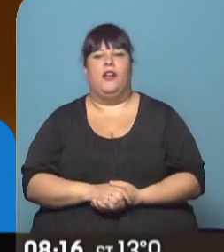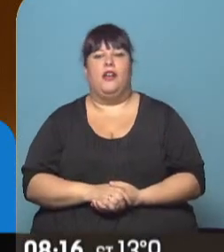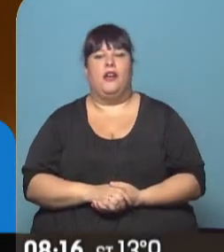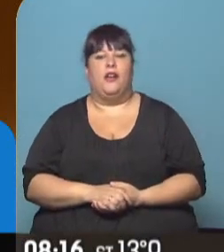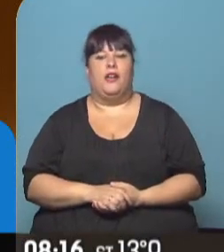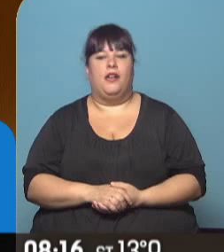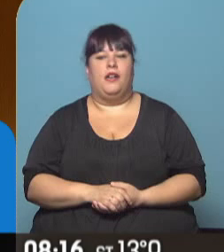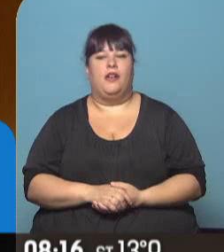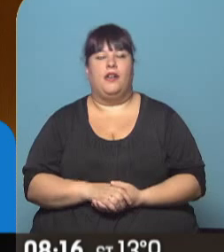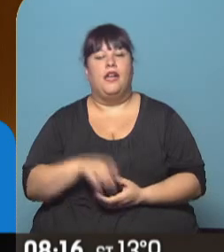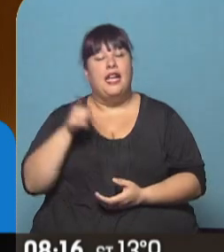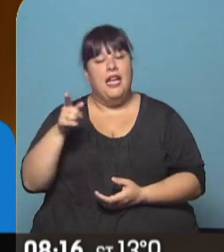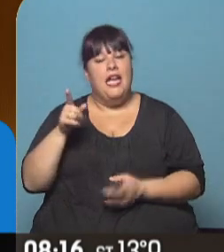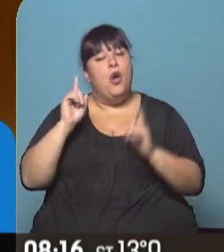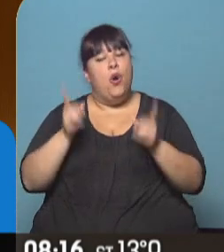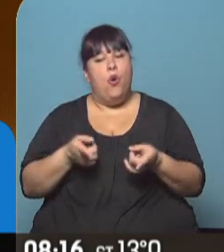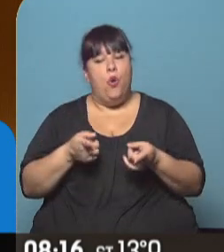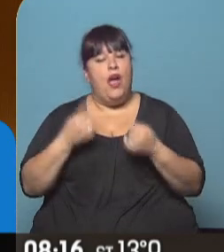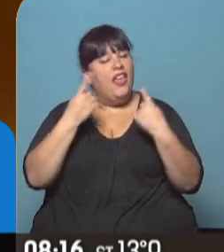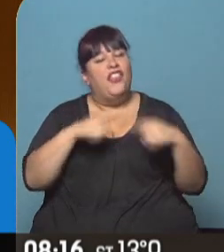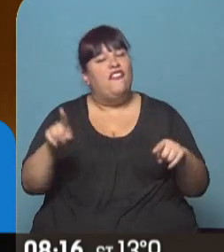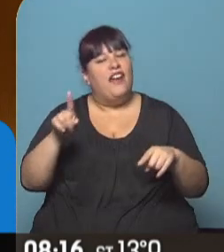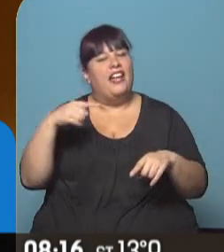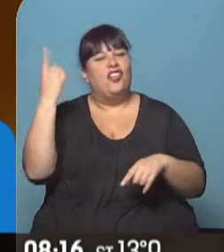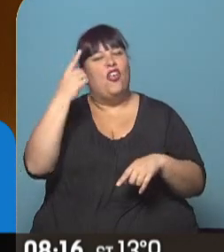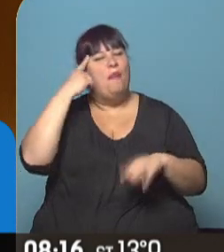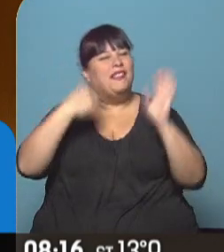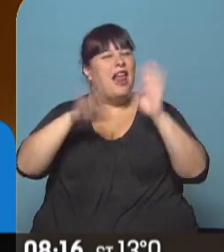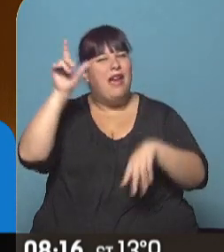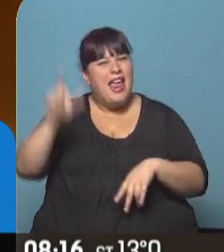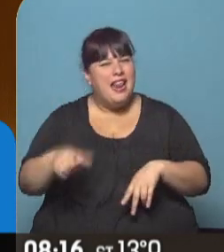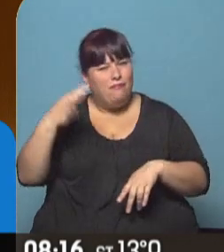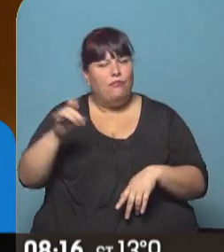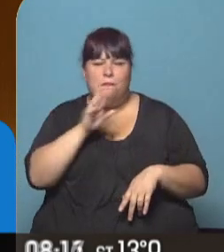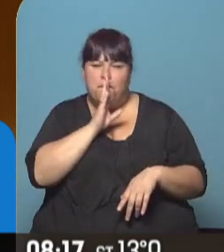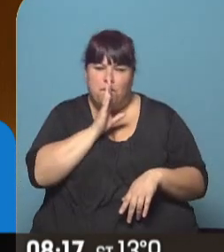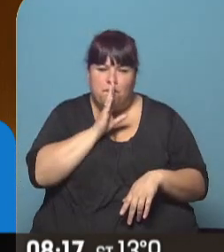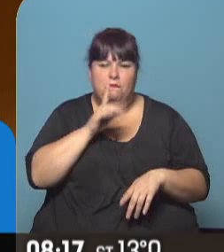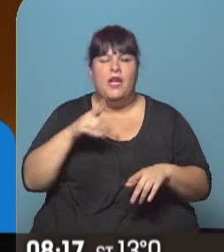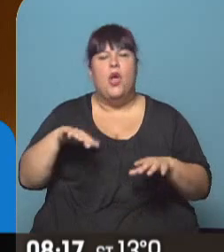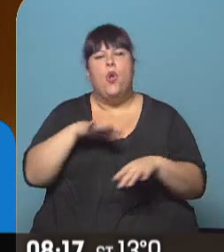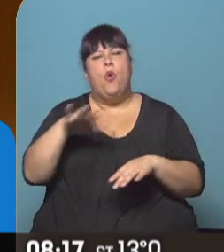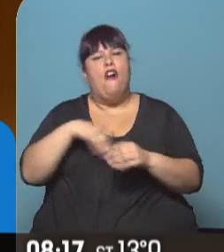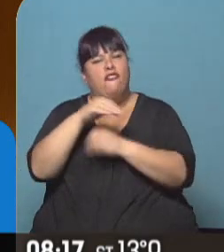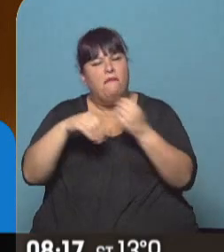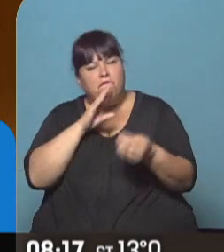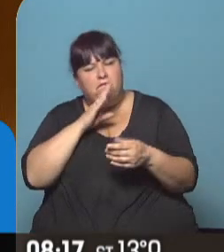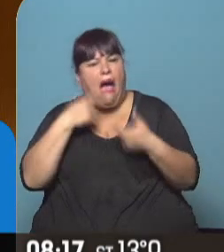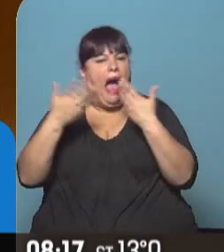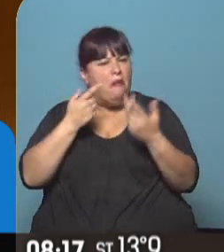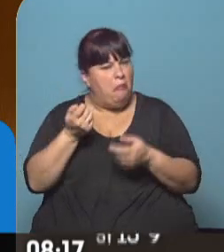y a pesar de la diferencia de lo que quizás crea la mayoría era muy callado en ámbitos familiares